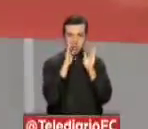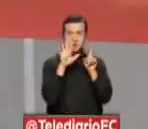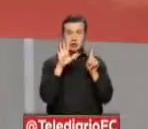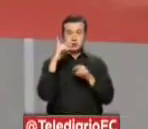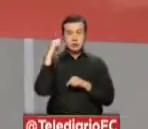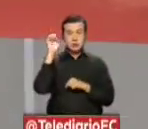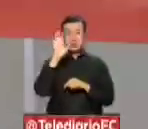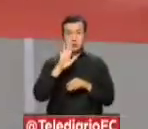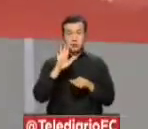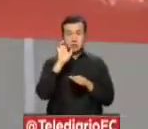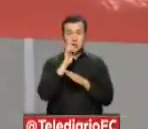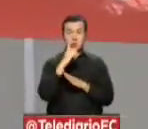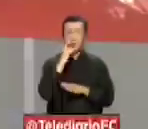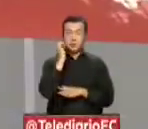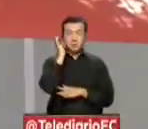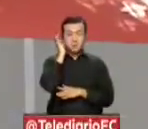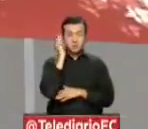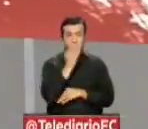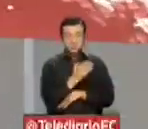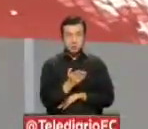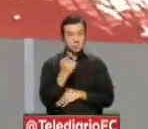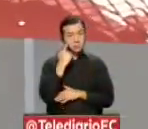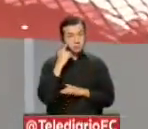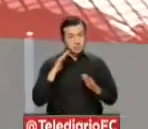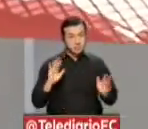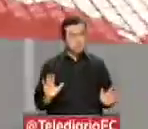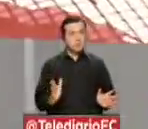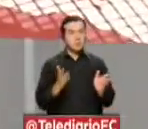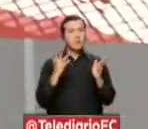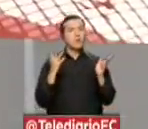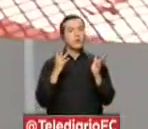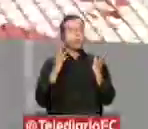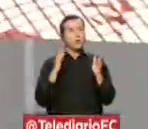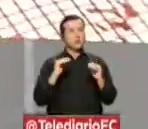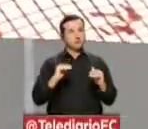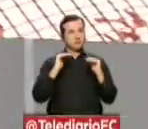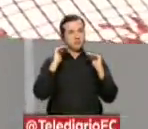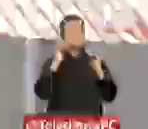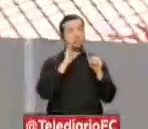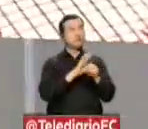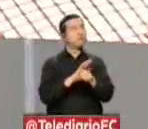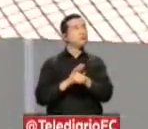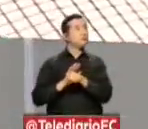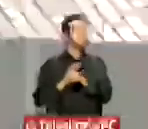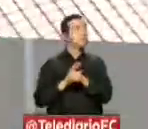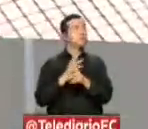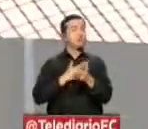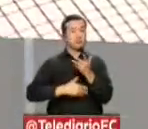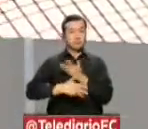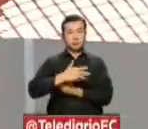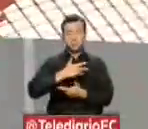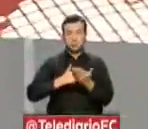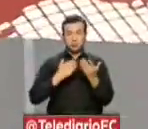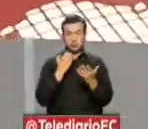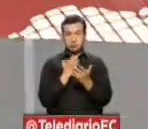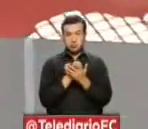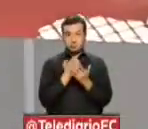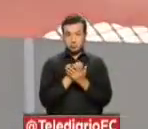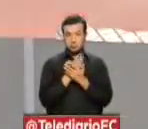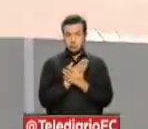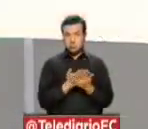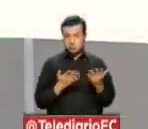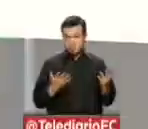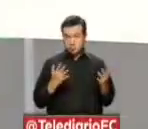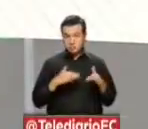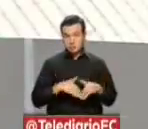millones de ecuatorianas y ecuatorianos podría promover una poderosa respuesta al llamado a la dinamización económica